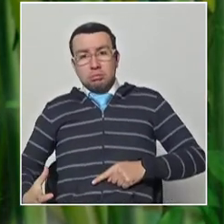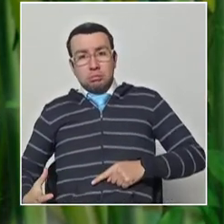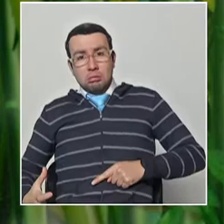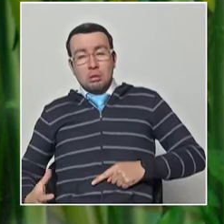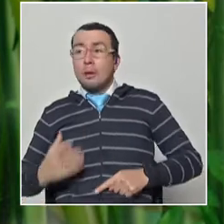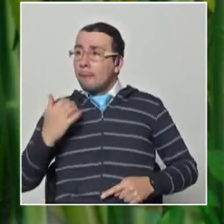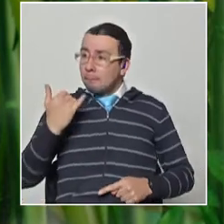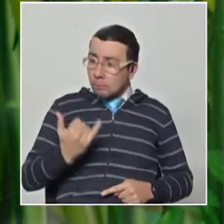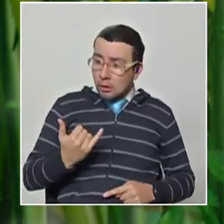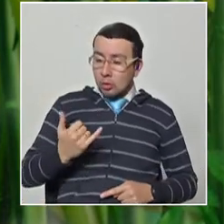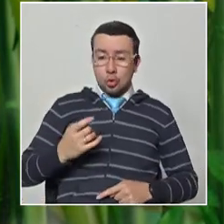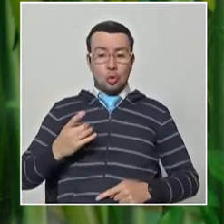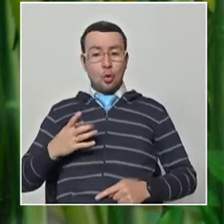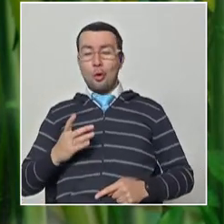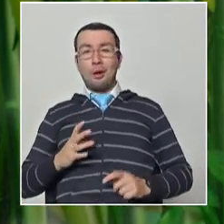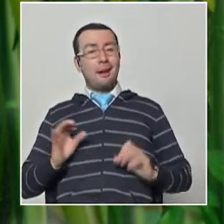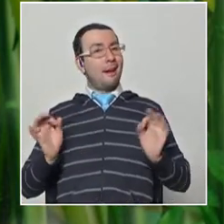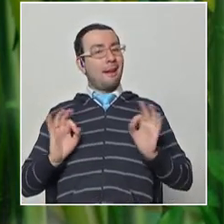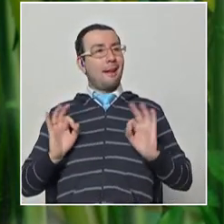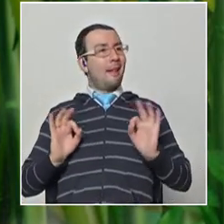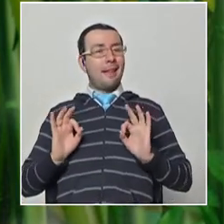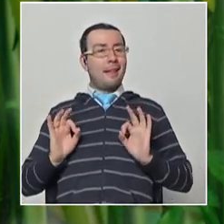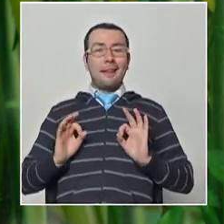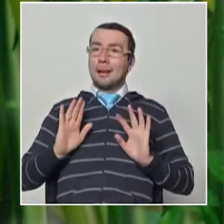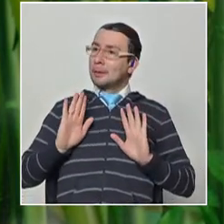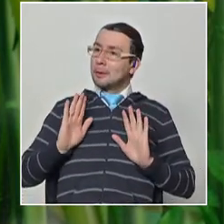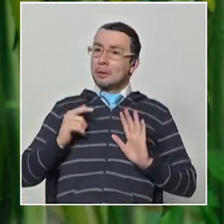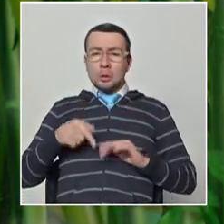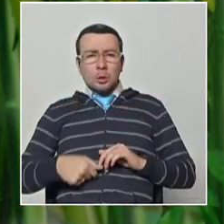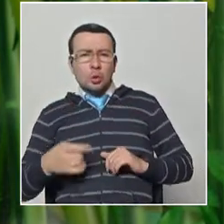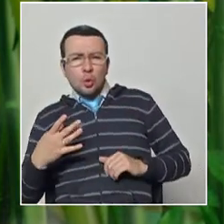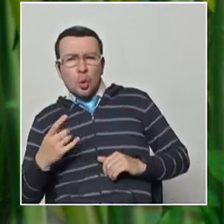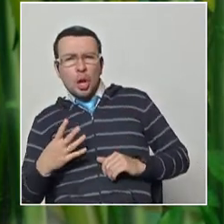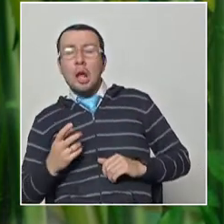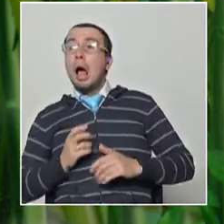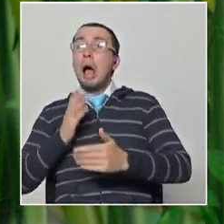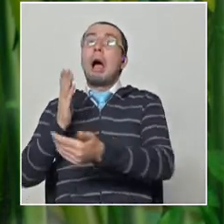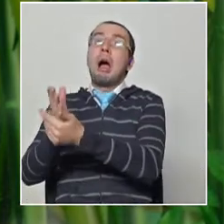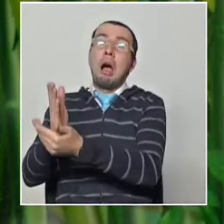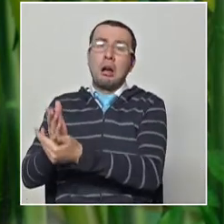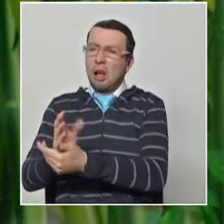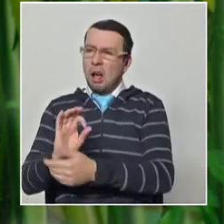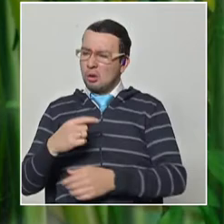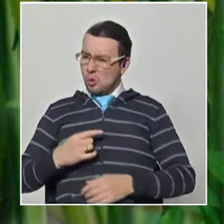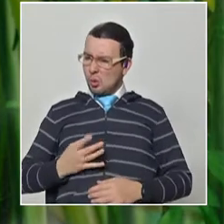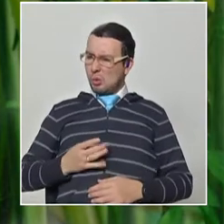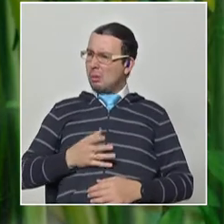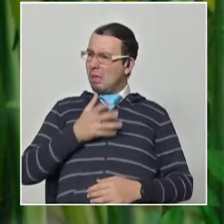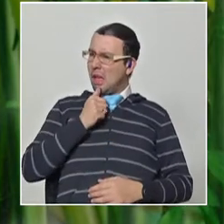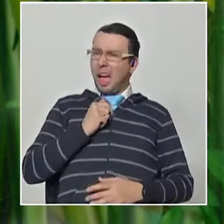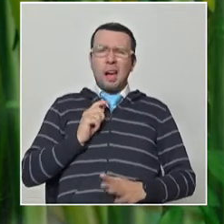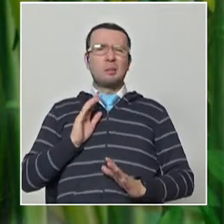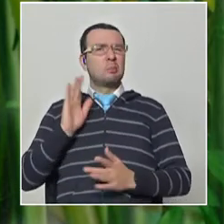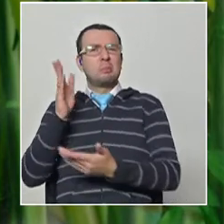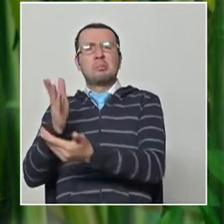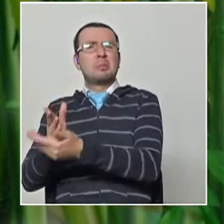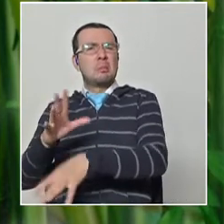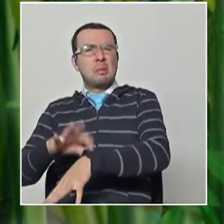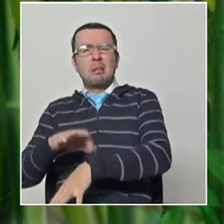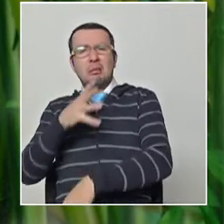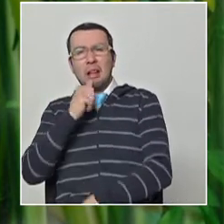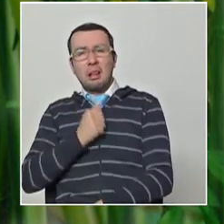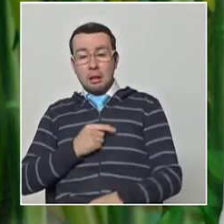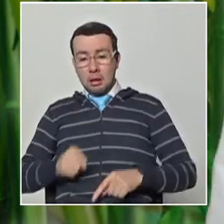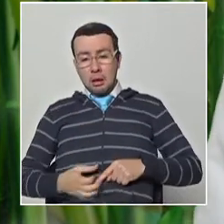ya no consultó porque como la gente consultas cuando le duele entonces se me quitó el dolor ya no voy a donde el médico se perforó la